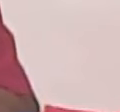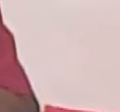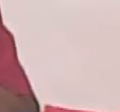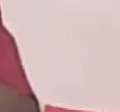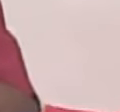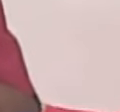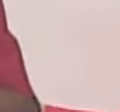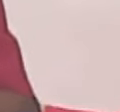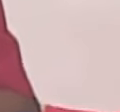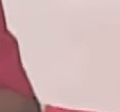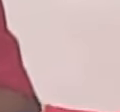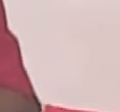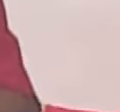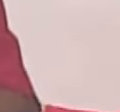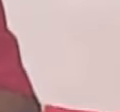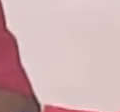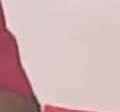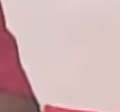Yo no voy